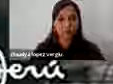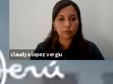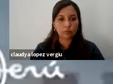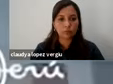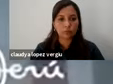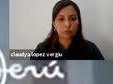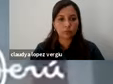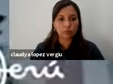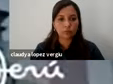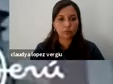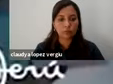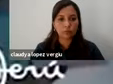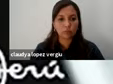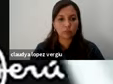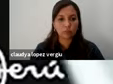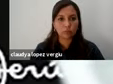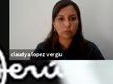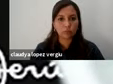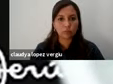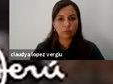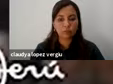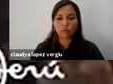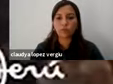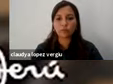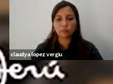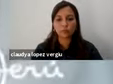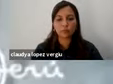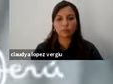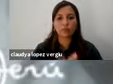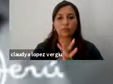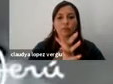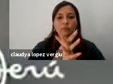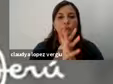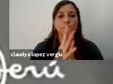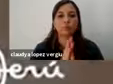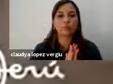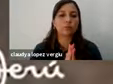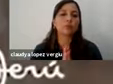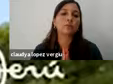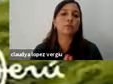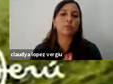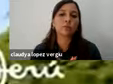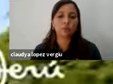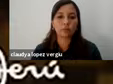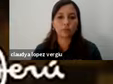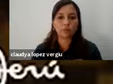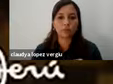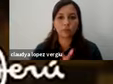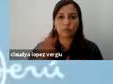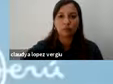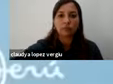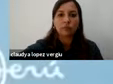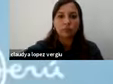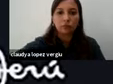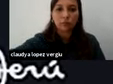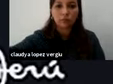en arte, aplicando el máximo cuidado por los detalles. Ahora, todo lo que nos hace grandes nos permite volver a